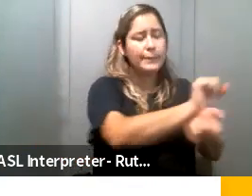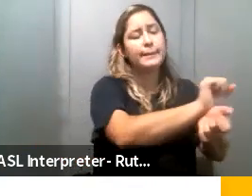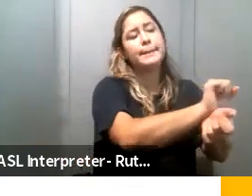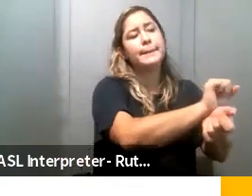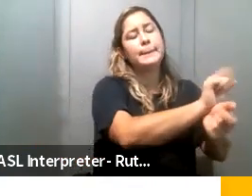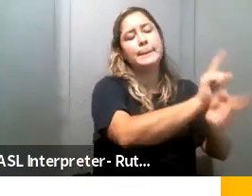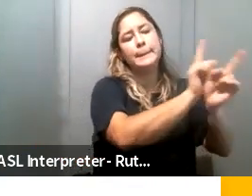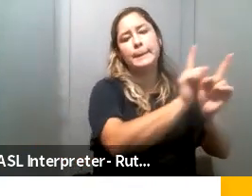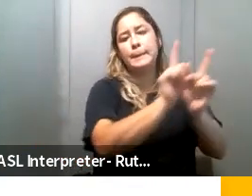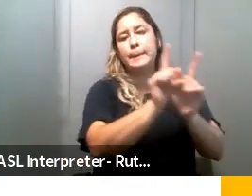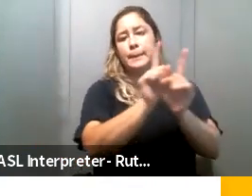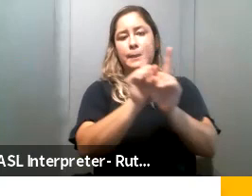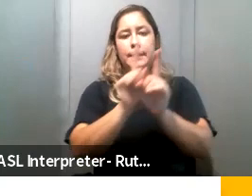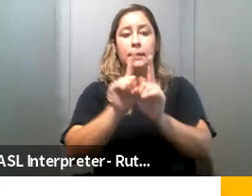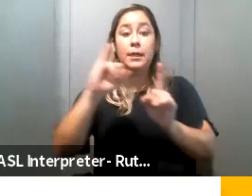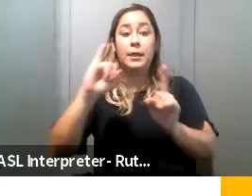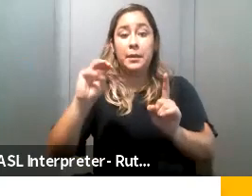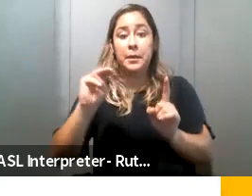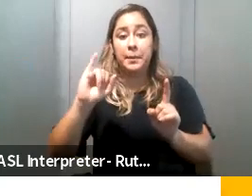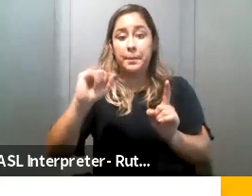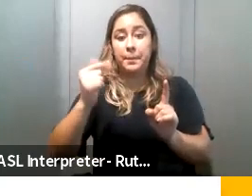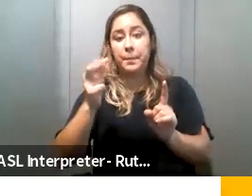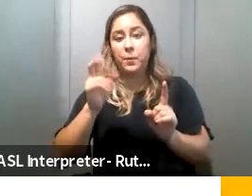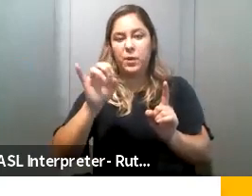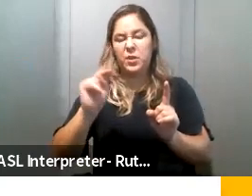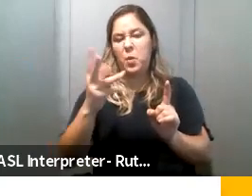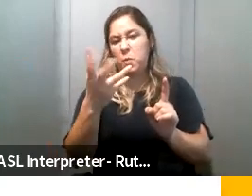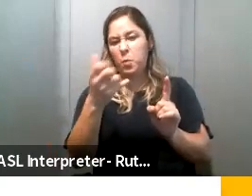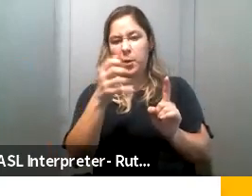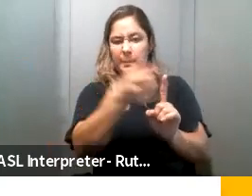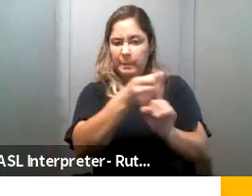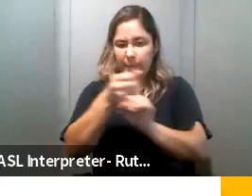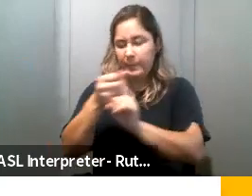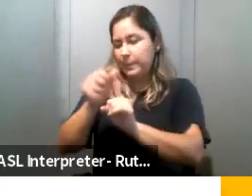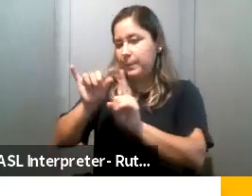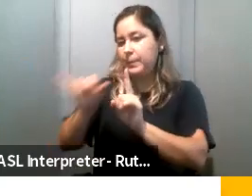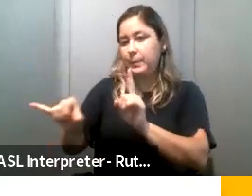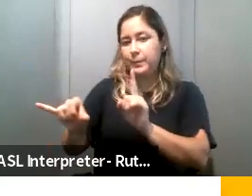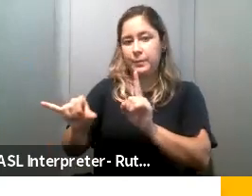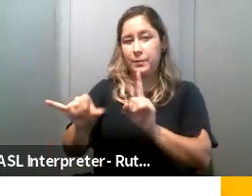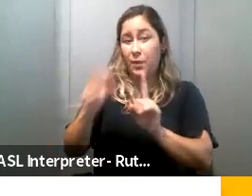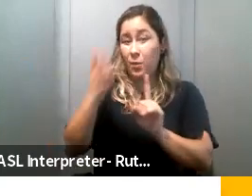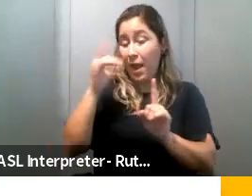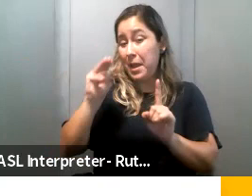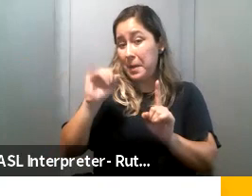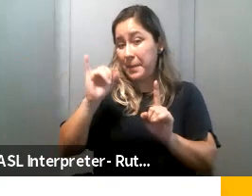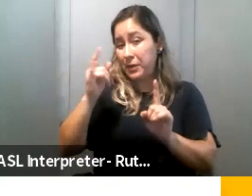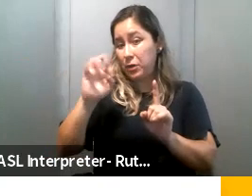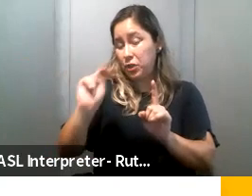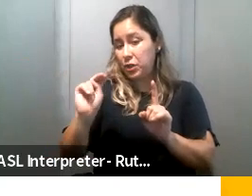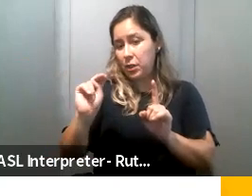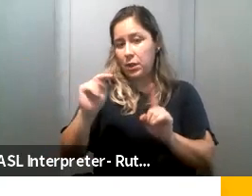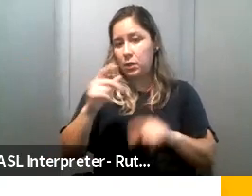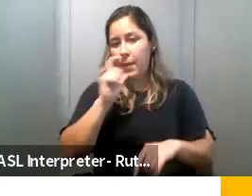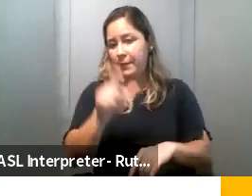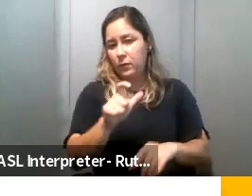inmigración decide que quiere detener a esa persona. Y digo decido porque hay muchos casos donde inmigración no tiene que detener a la gente,